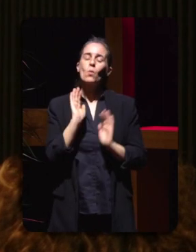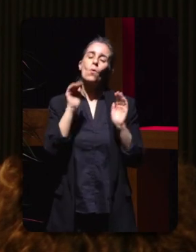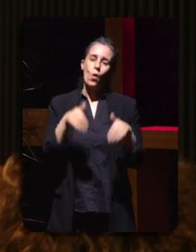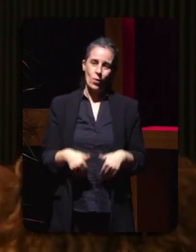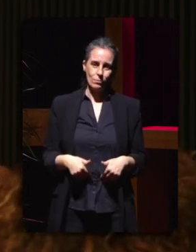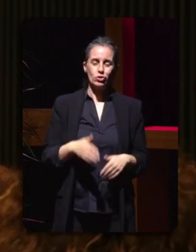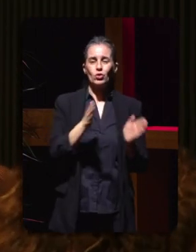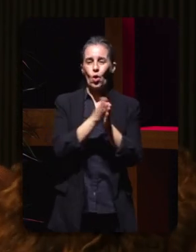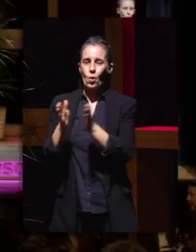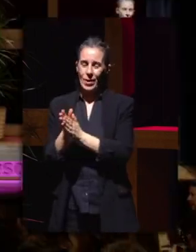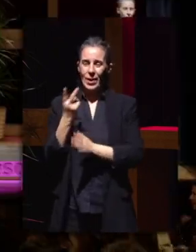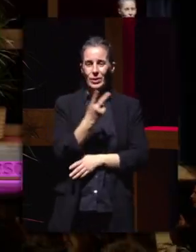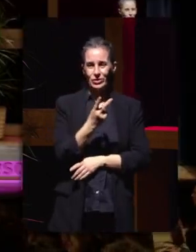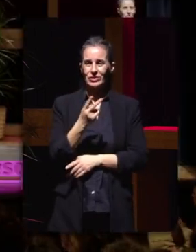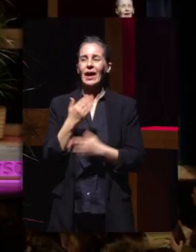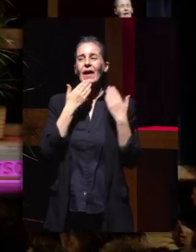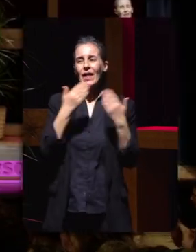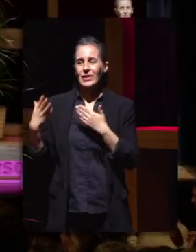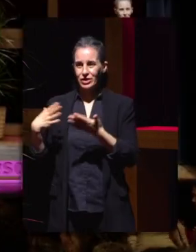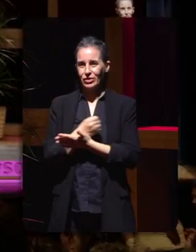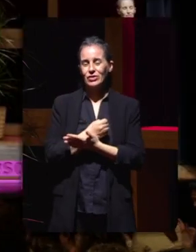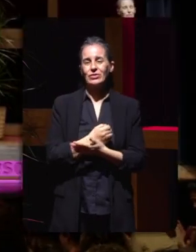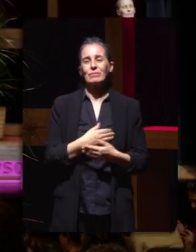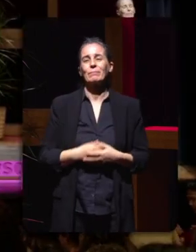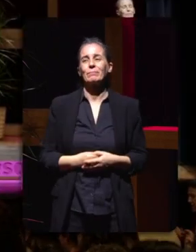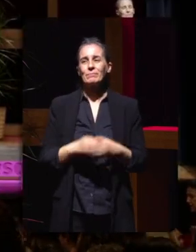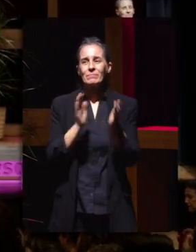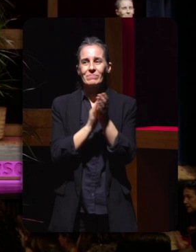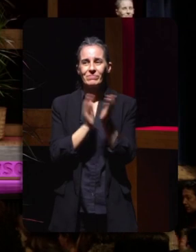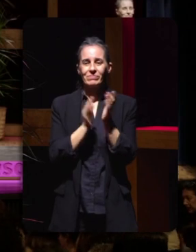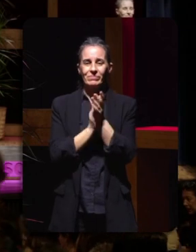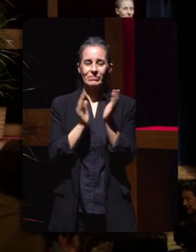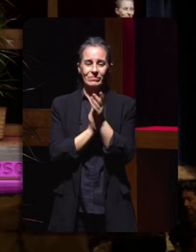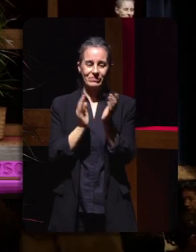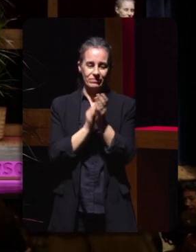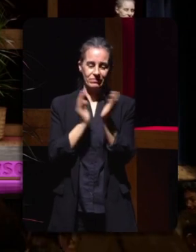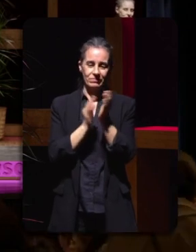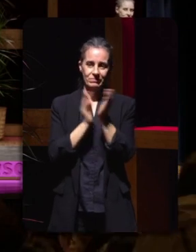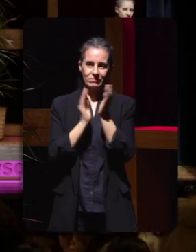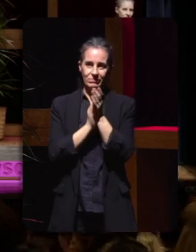Mara Torres Gracias a todas y a todos gracias Nuria gracias gracias a todas